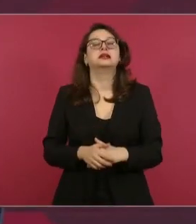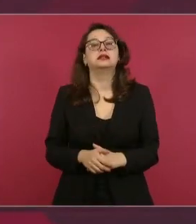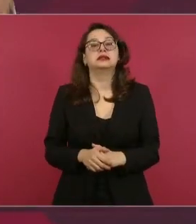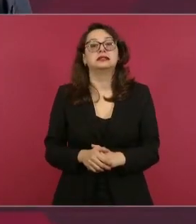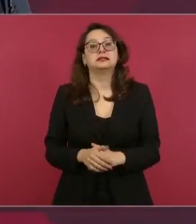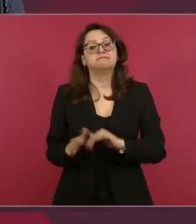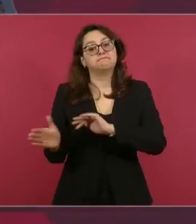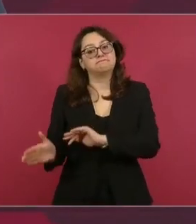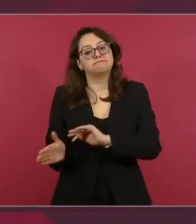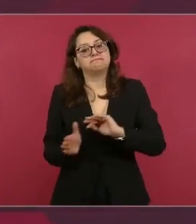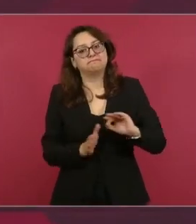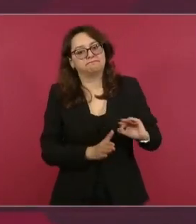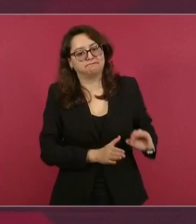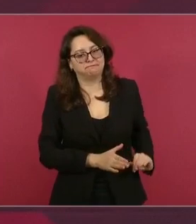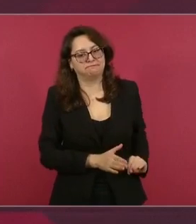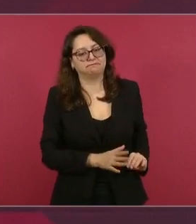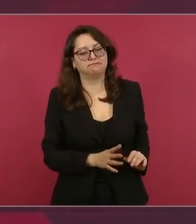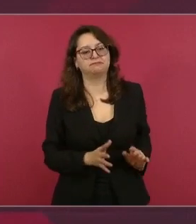Pero bueno,